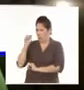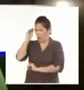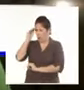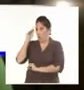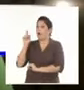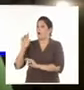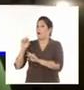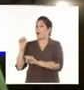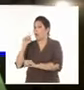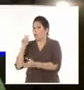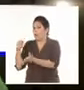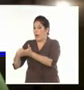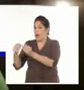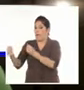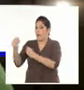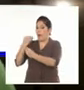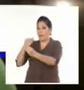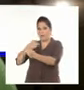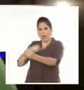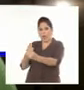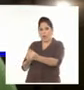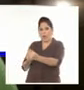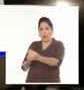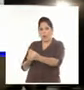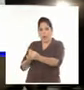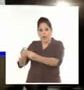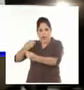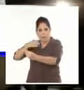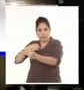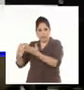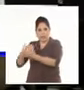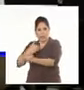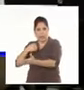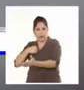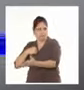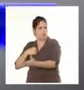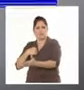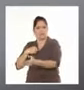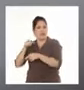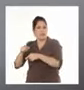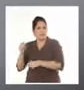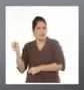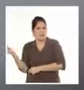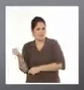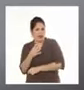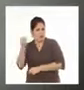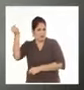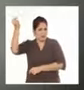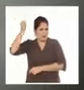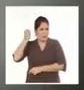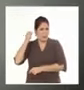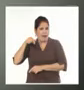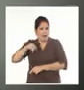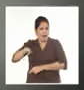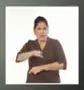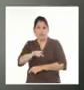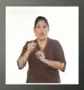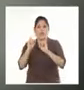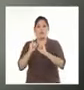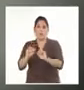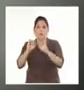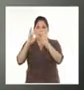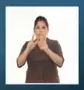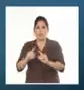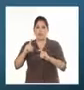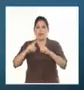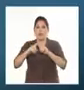que cuando pagaran sus facturas pagaran mucho menos de lo que debían establecer. Este accionar fraudulento trajo como consecuencia que el dato de la cantidad de